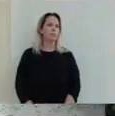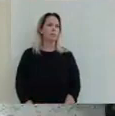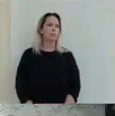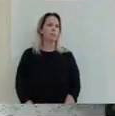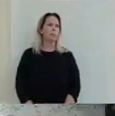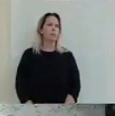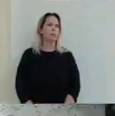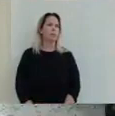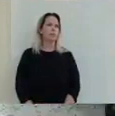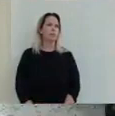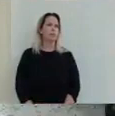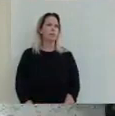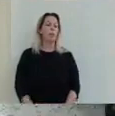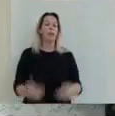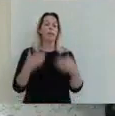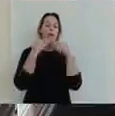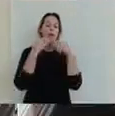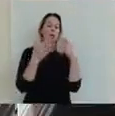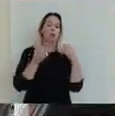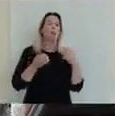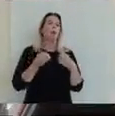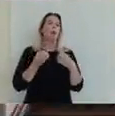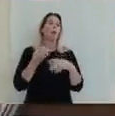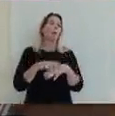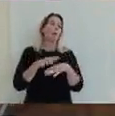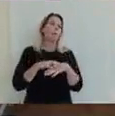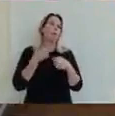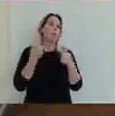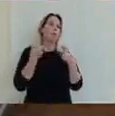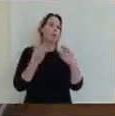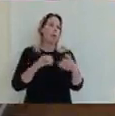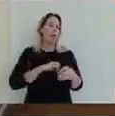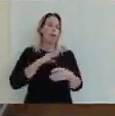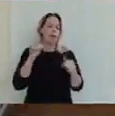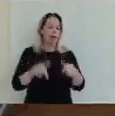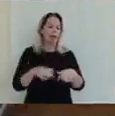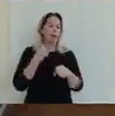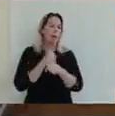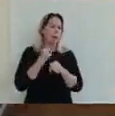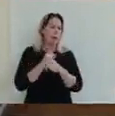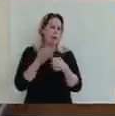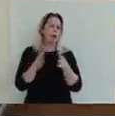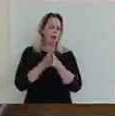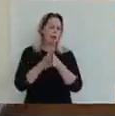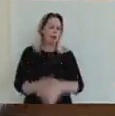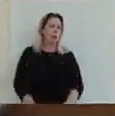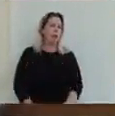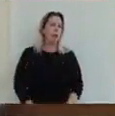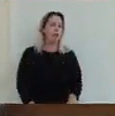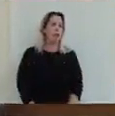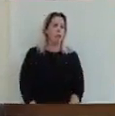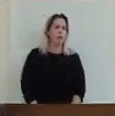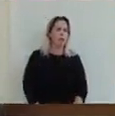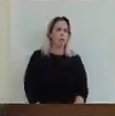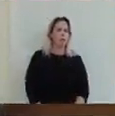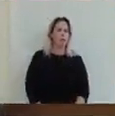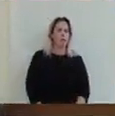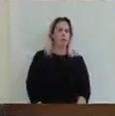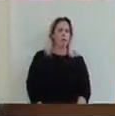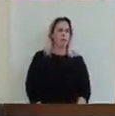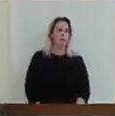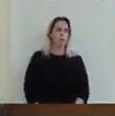amor, porque me parece que todos tenemos que tener amor y trabajar para todos los ciudadanos libreños.